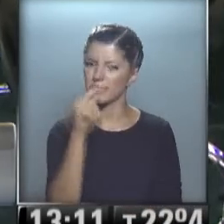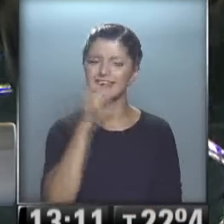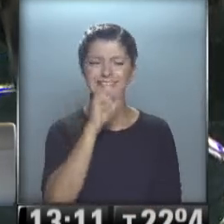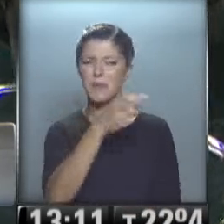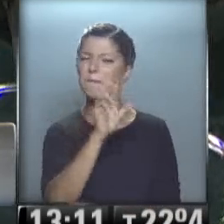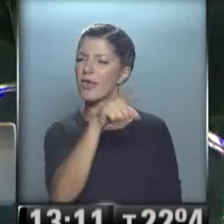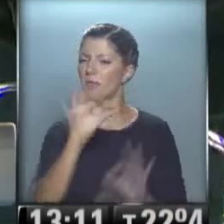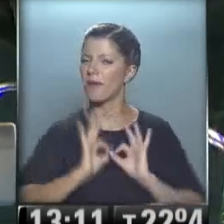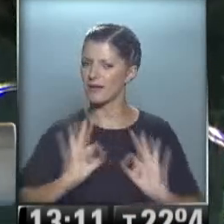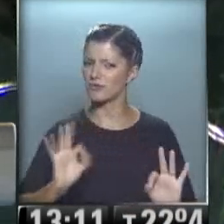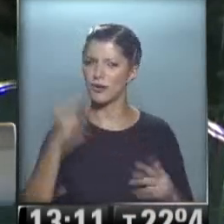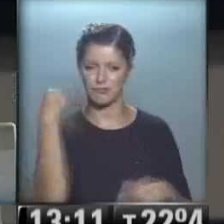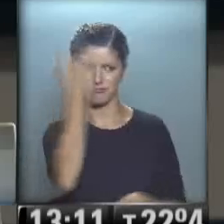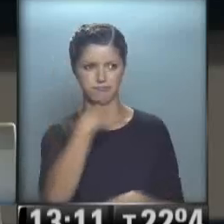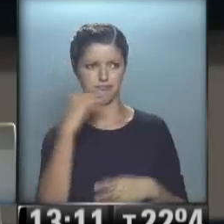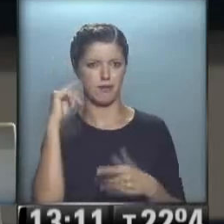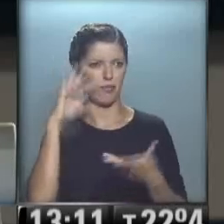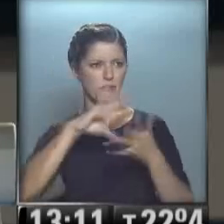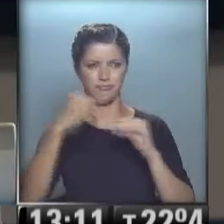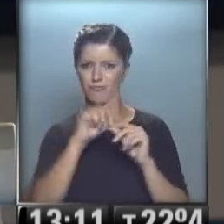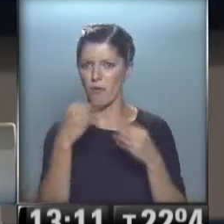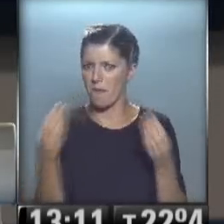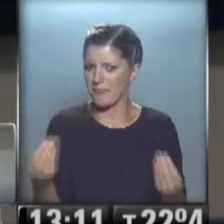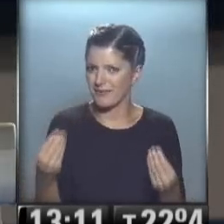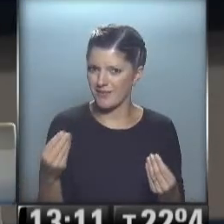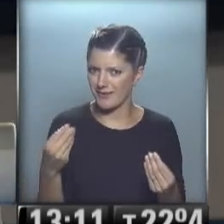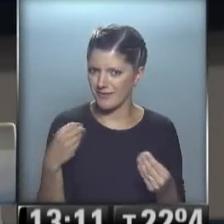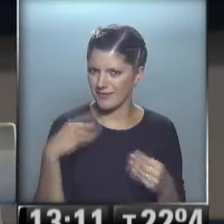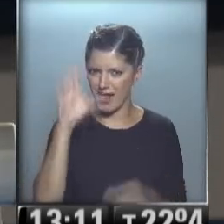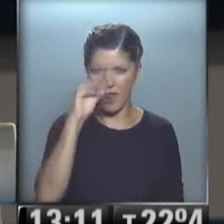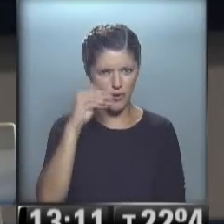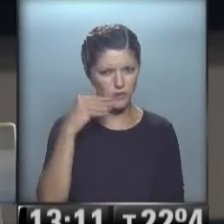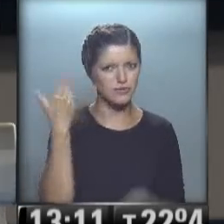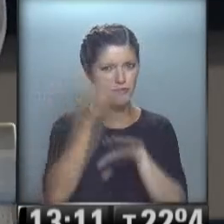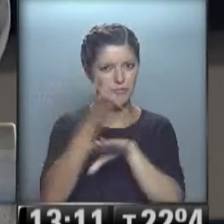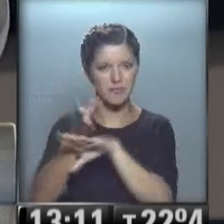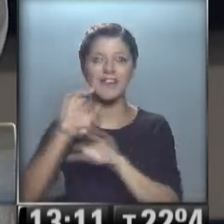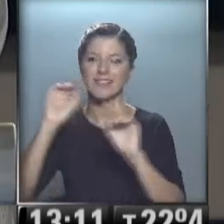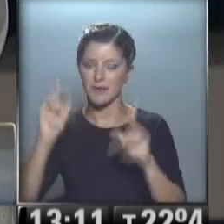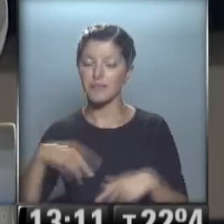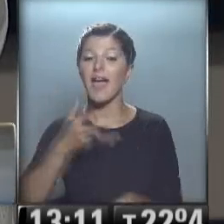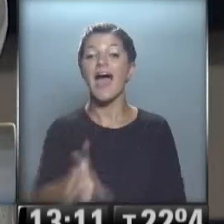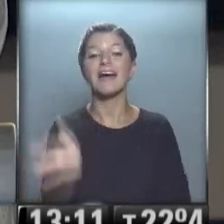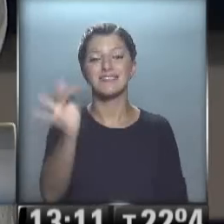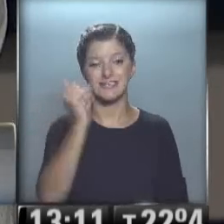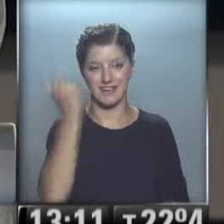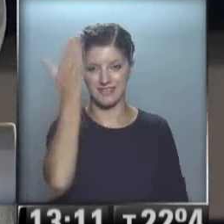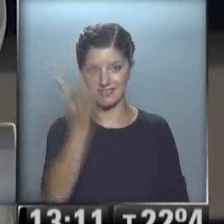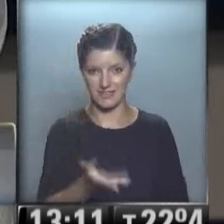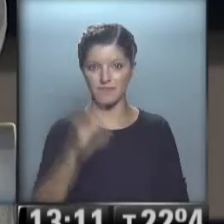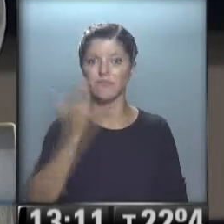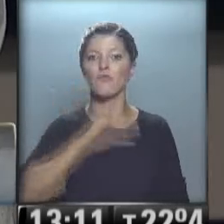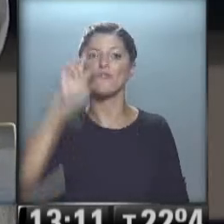de vacaciones, ¿por qué no está bronceado? ¿Mucha vida nocturna? Y además acierta con la incógnita. Es nada más y nada menos que nuestro amigo Horacio